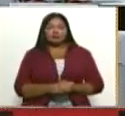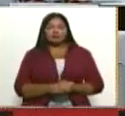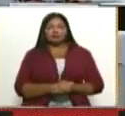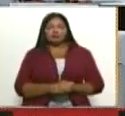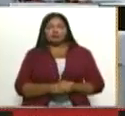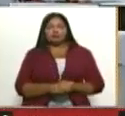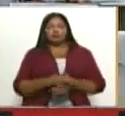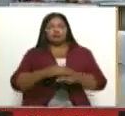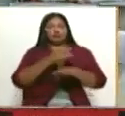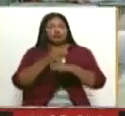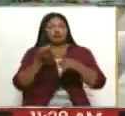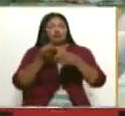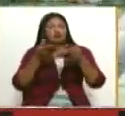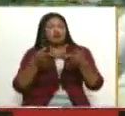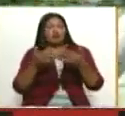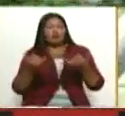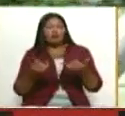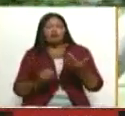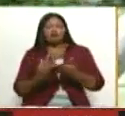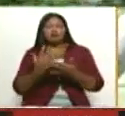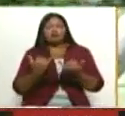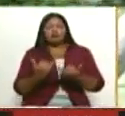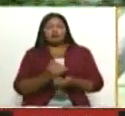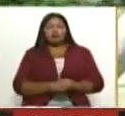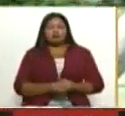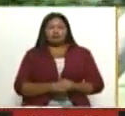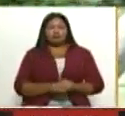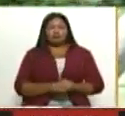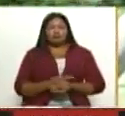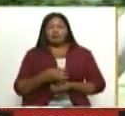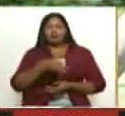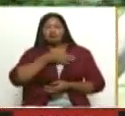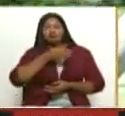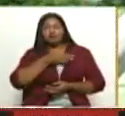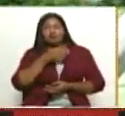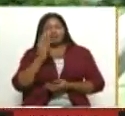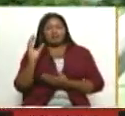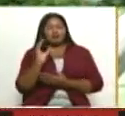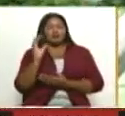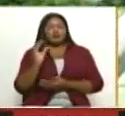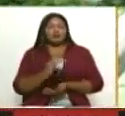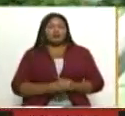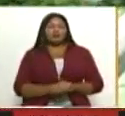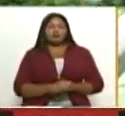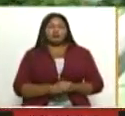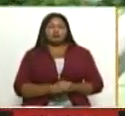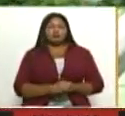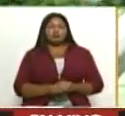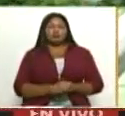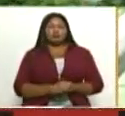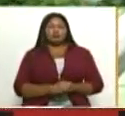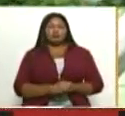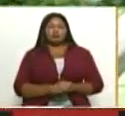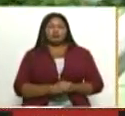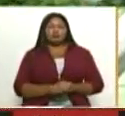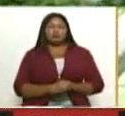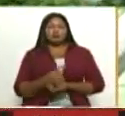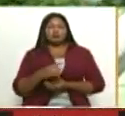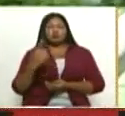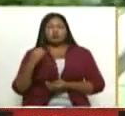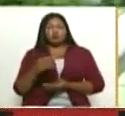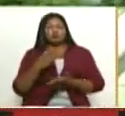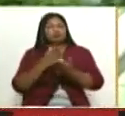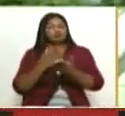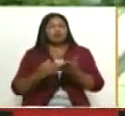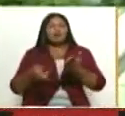de un gobierno o de una insurgencia. Eso es de la sociedad colombiana. Entonces, por eso la consigna que nosotros no nos cansamos